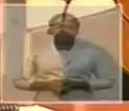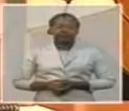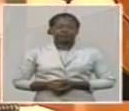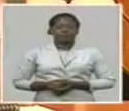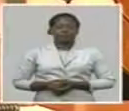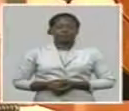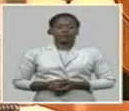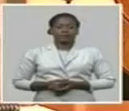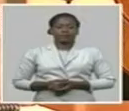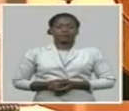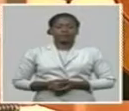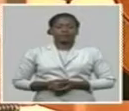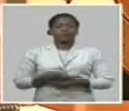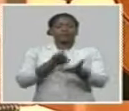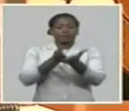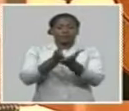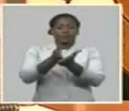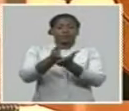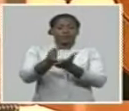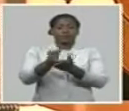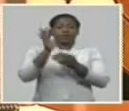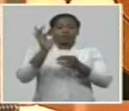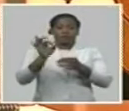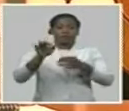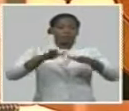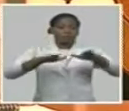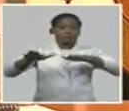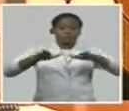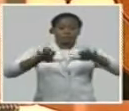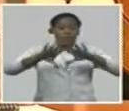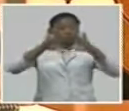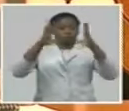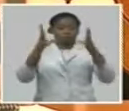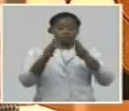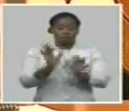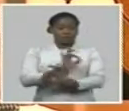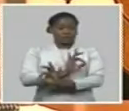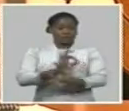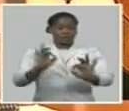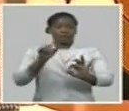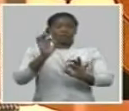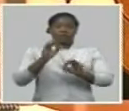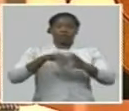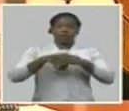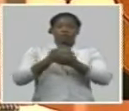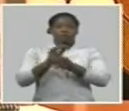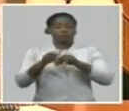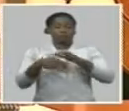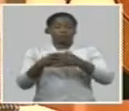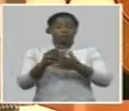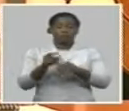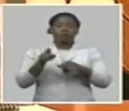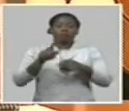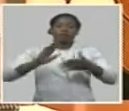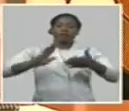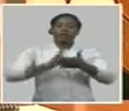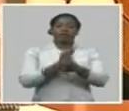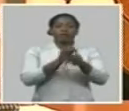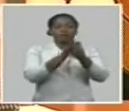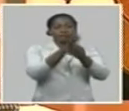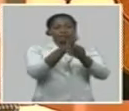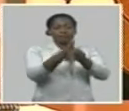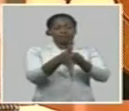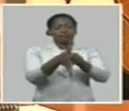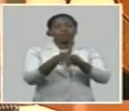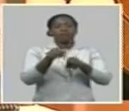para mantener la higiene que sin duda es clave para poder enfrentar la amenaza de esta epidemia pasa necesariamente